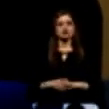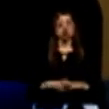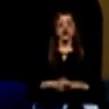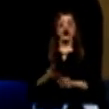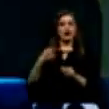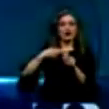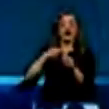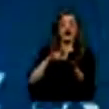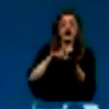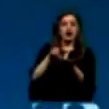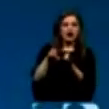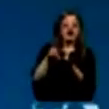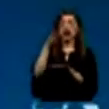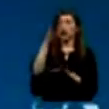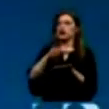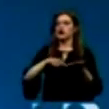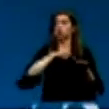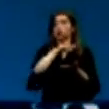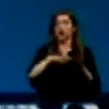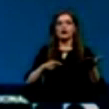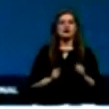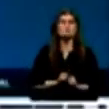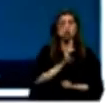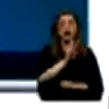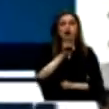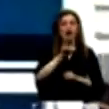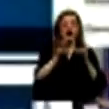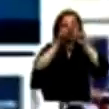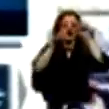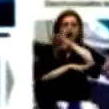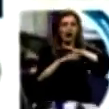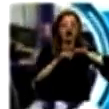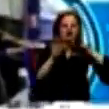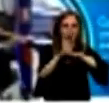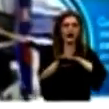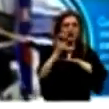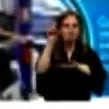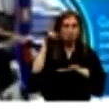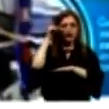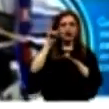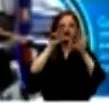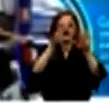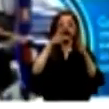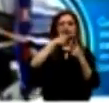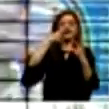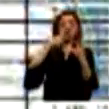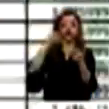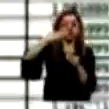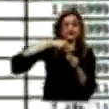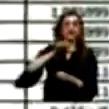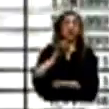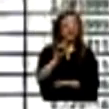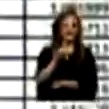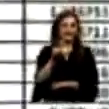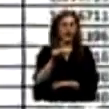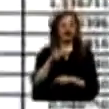del subsidio. Según información de la web de Petroecuador, el Estado subsidia 8 tipos de diésel de distintas categorías. Diésel 1 para